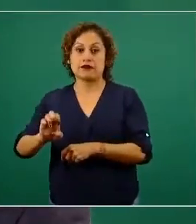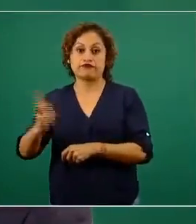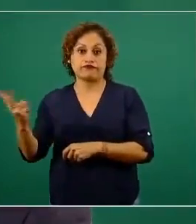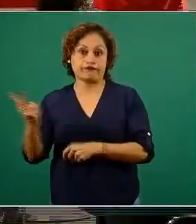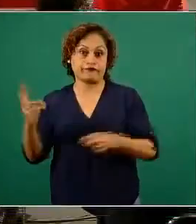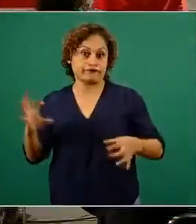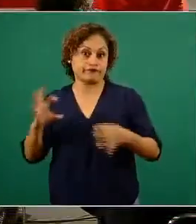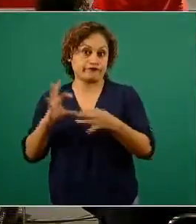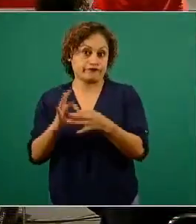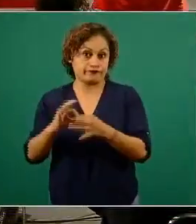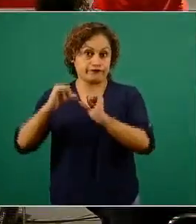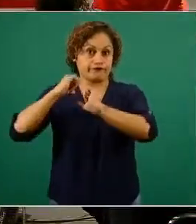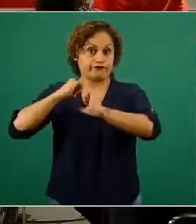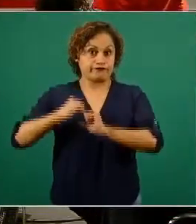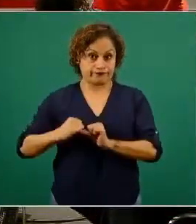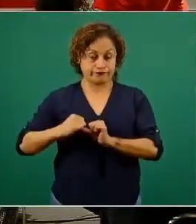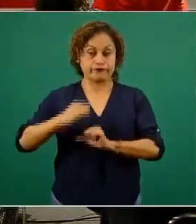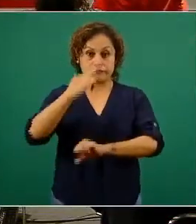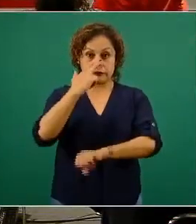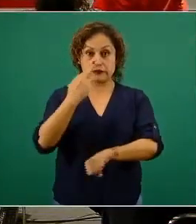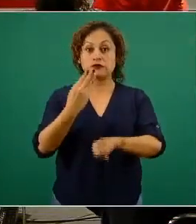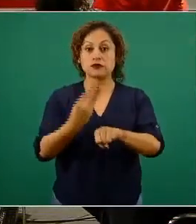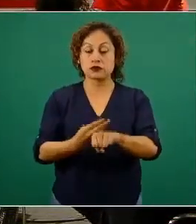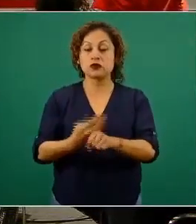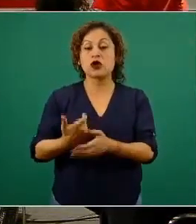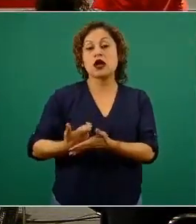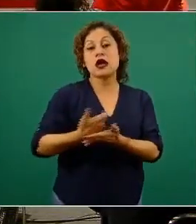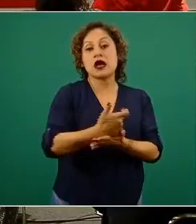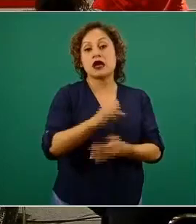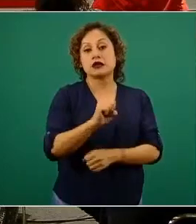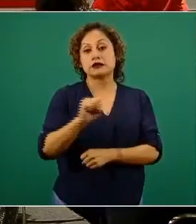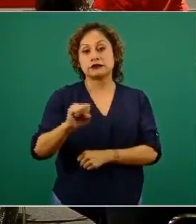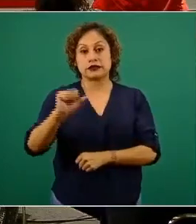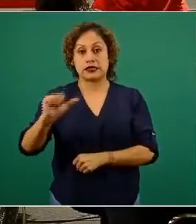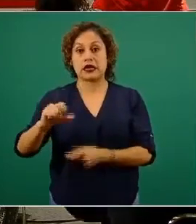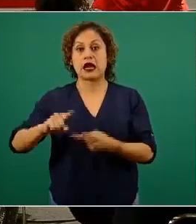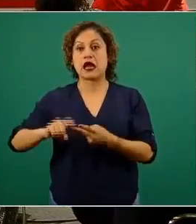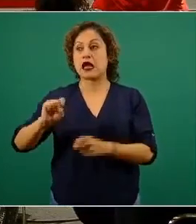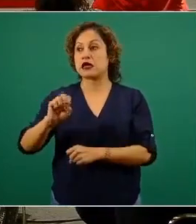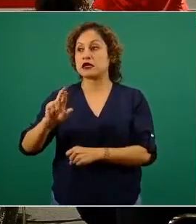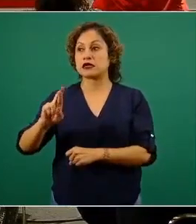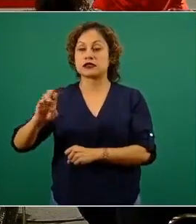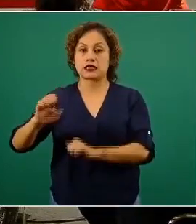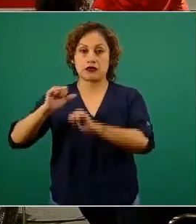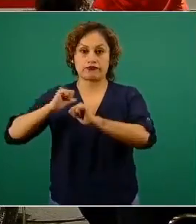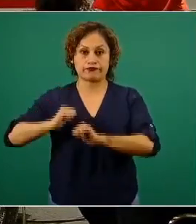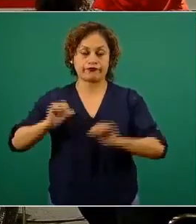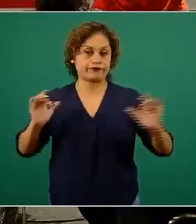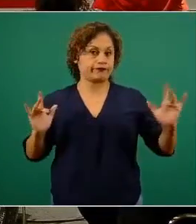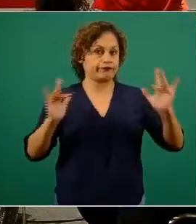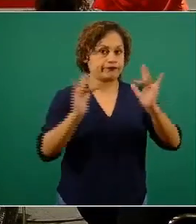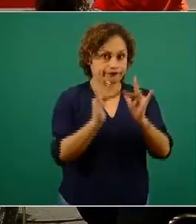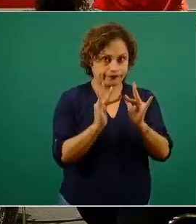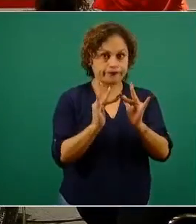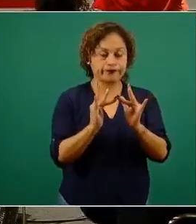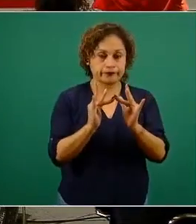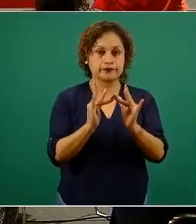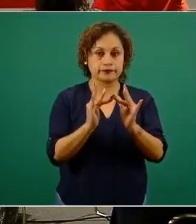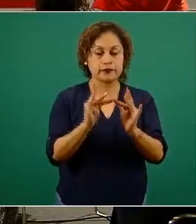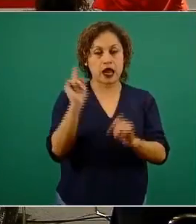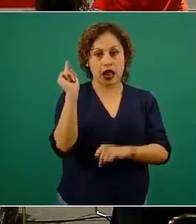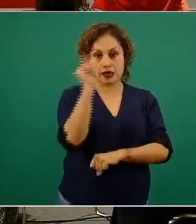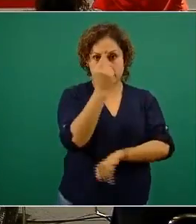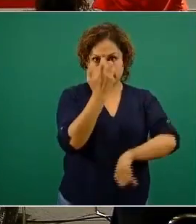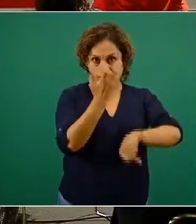lo opera la Secretaría de Relaciones Exteriores con la asistencia técnica de la Secretaría de Salud a través de los